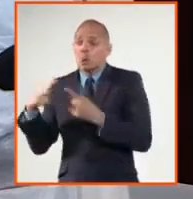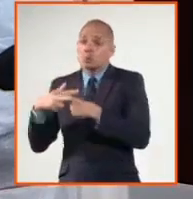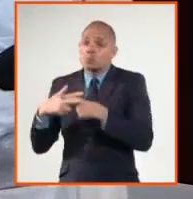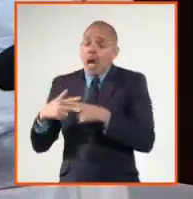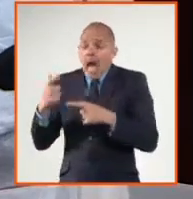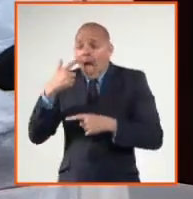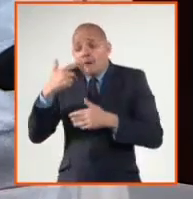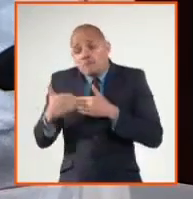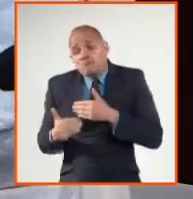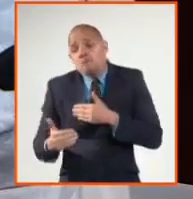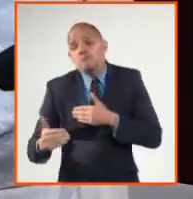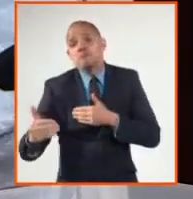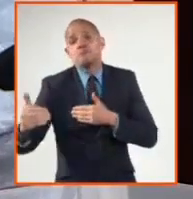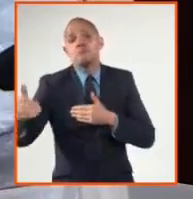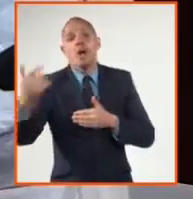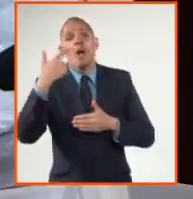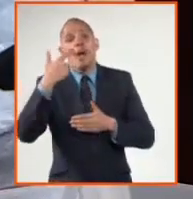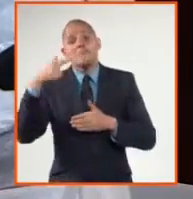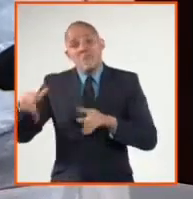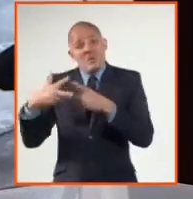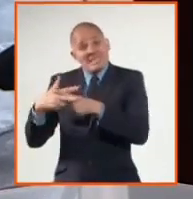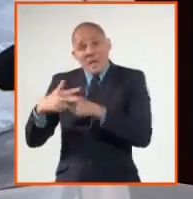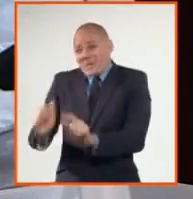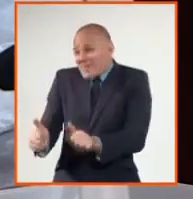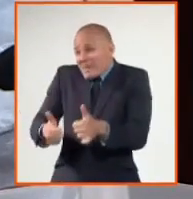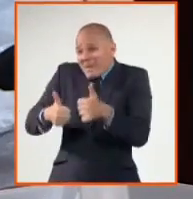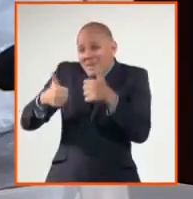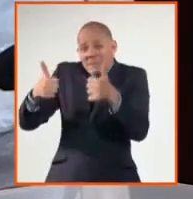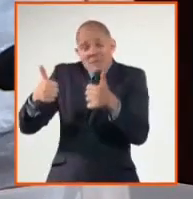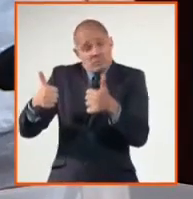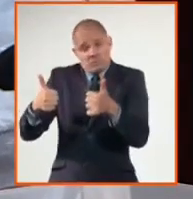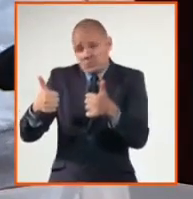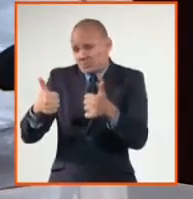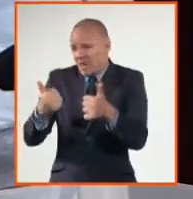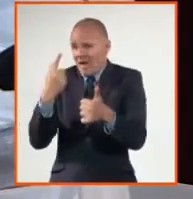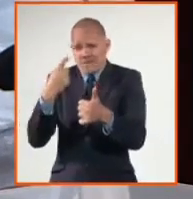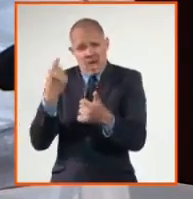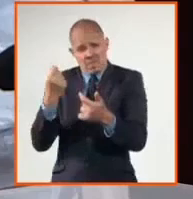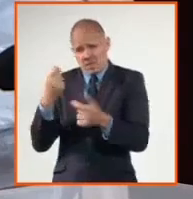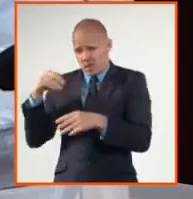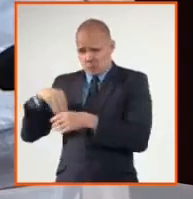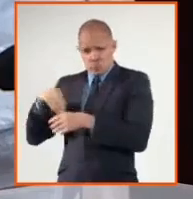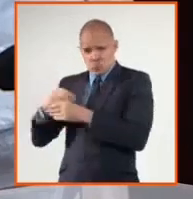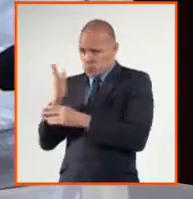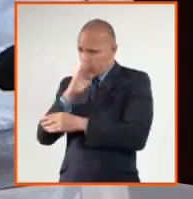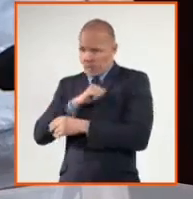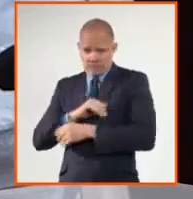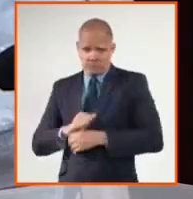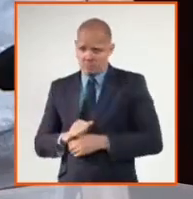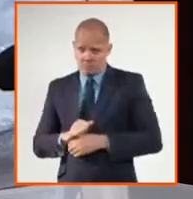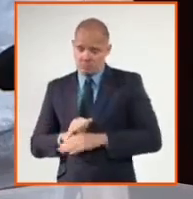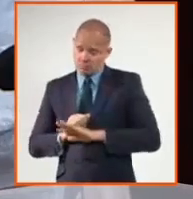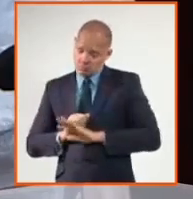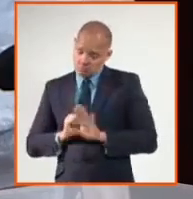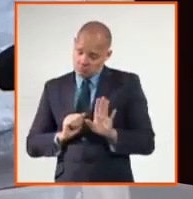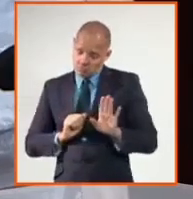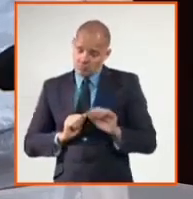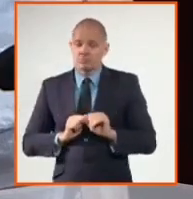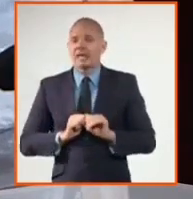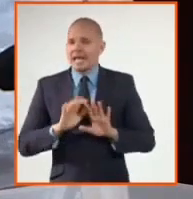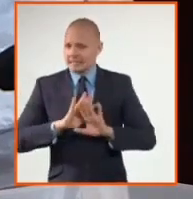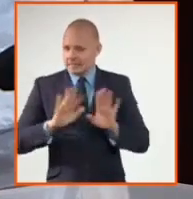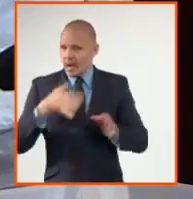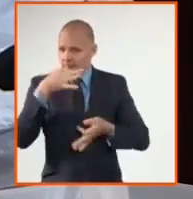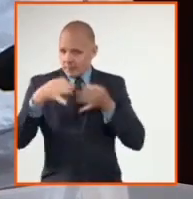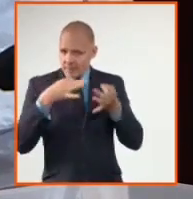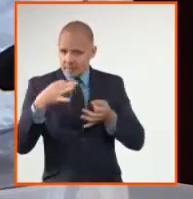necesitamos para poder concluir ese financiamiento y poderlo terminar en caso de la máquina 7 de mariel se dañó toda